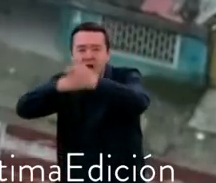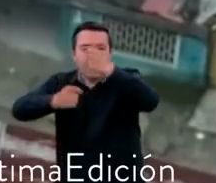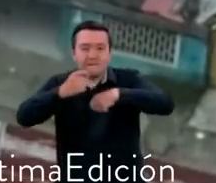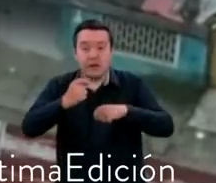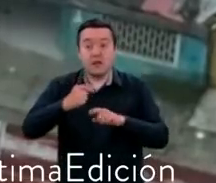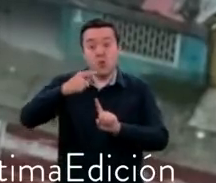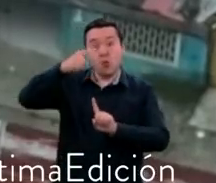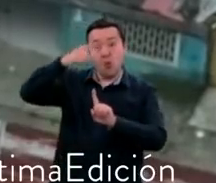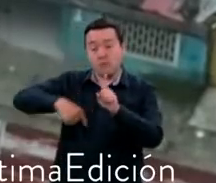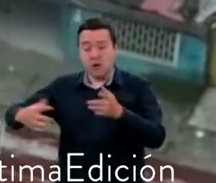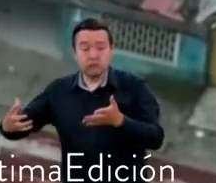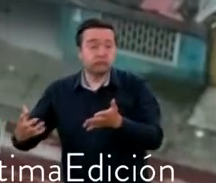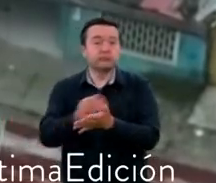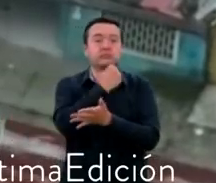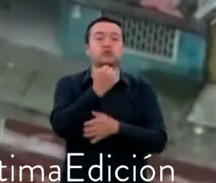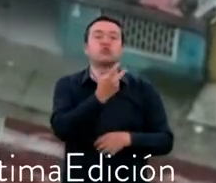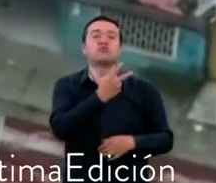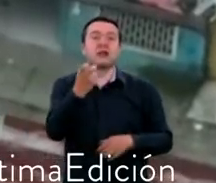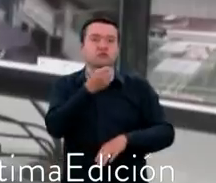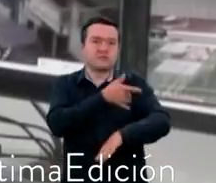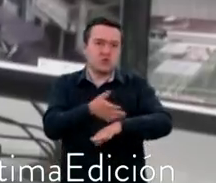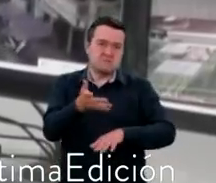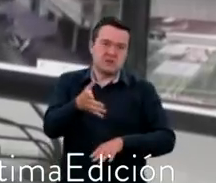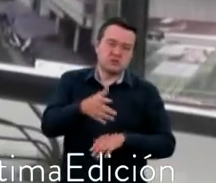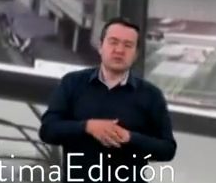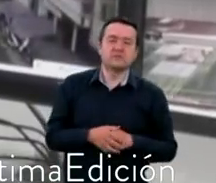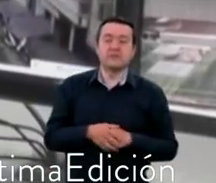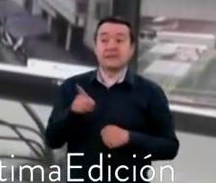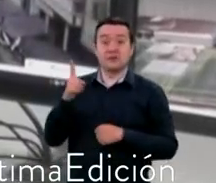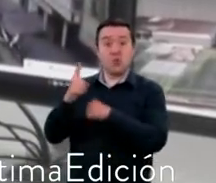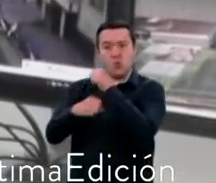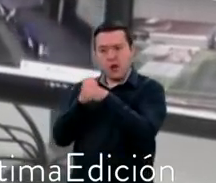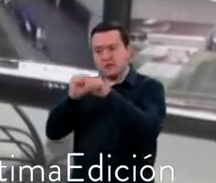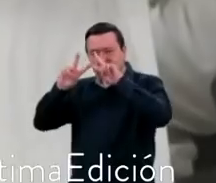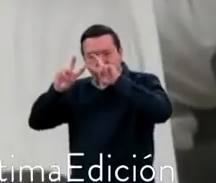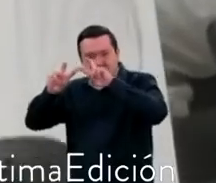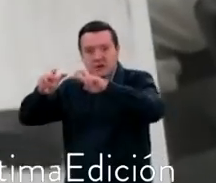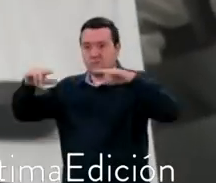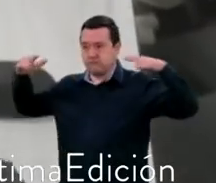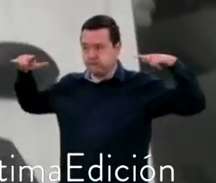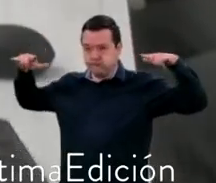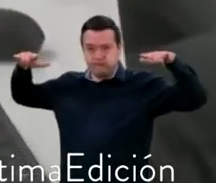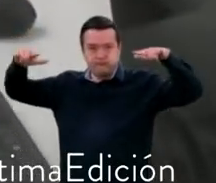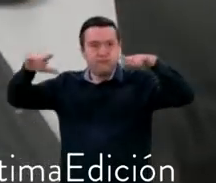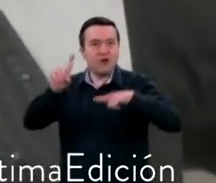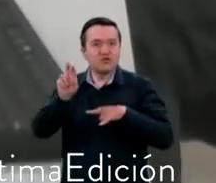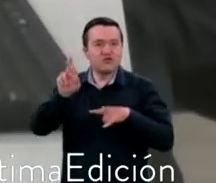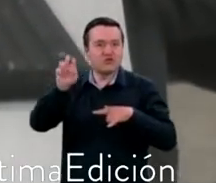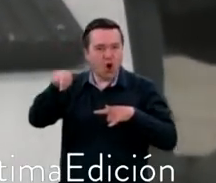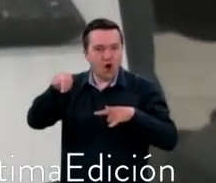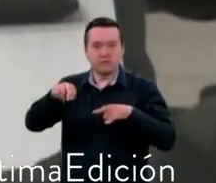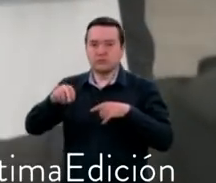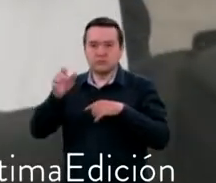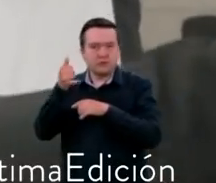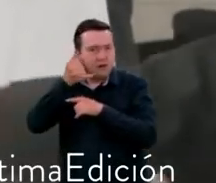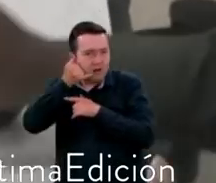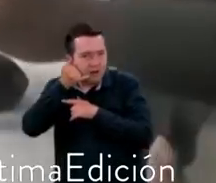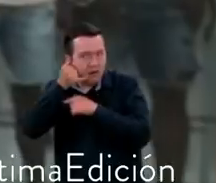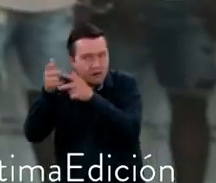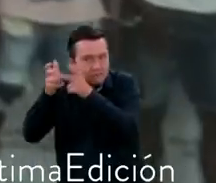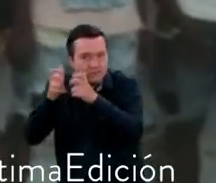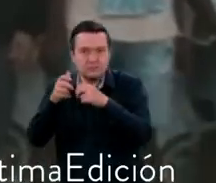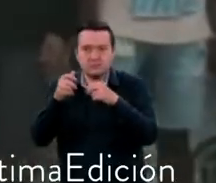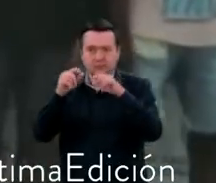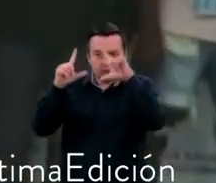Durante casi un año de vigilancia con drones, interceptaciones telefónicas y agentes encubiertos, las autoridades siguieron los pasos a la banda delincuencial Los